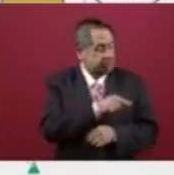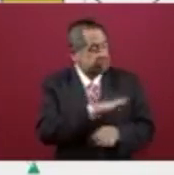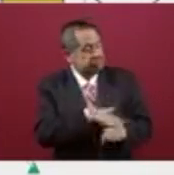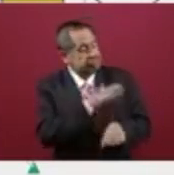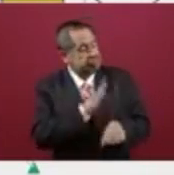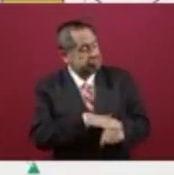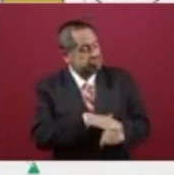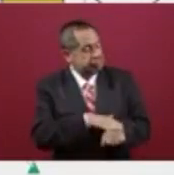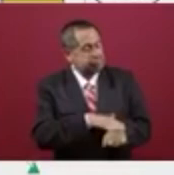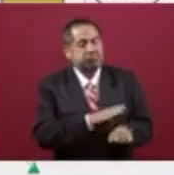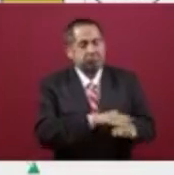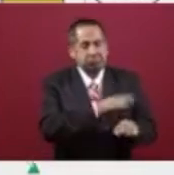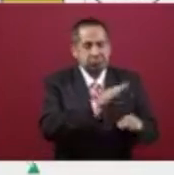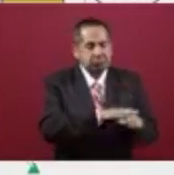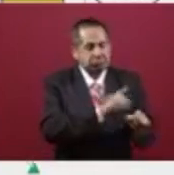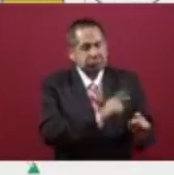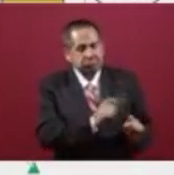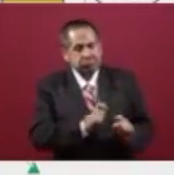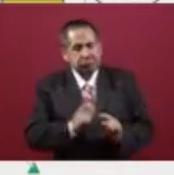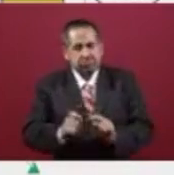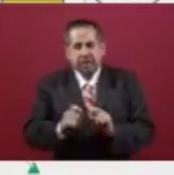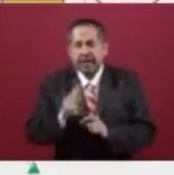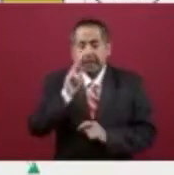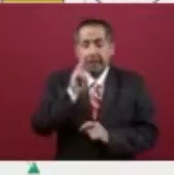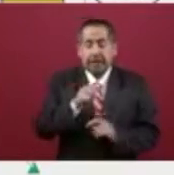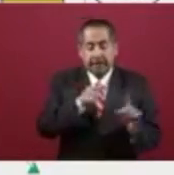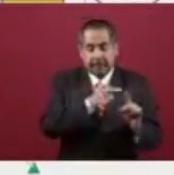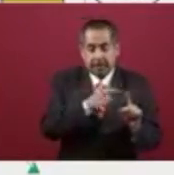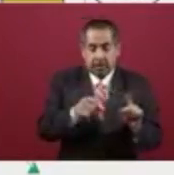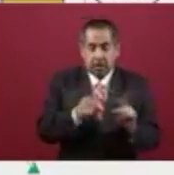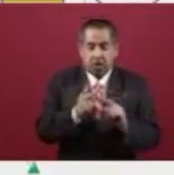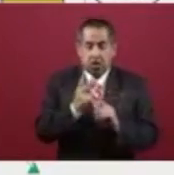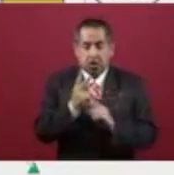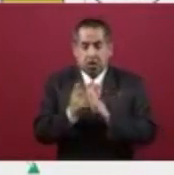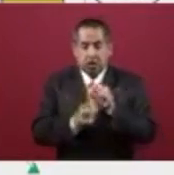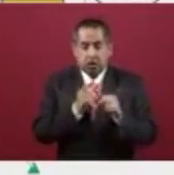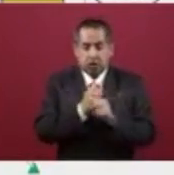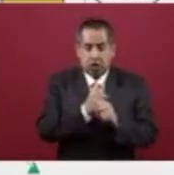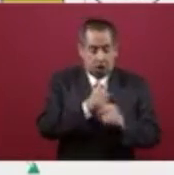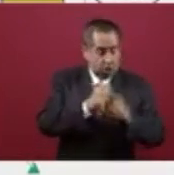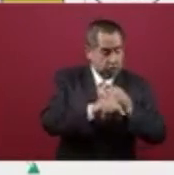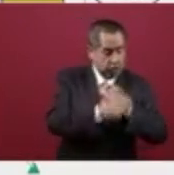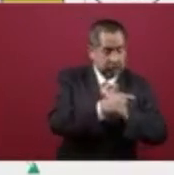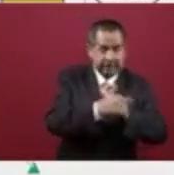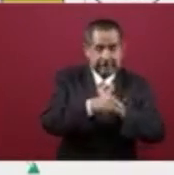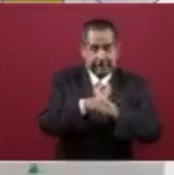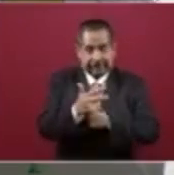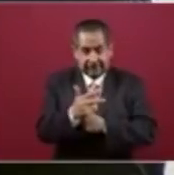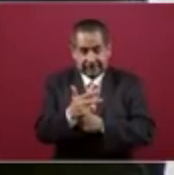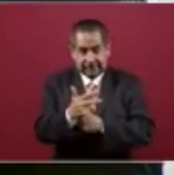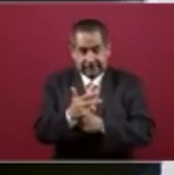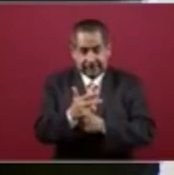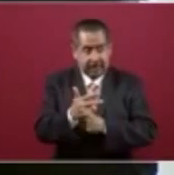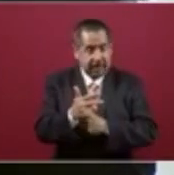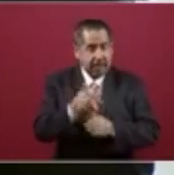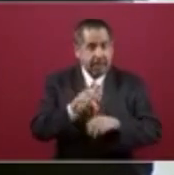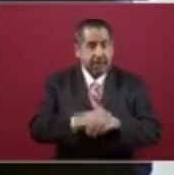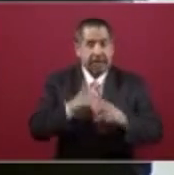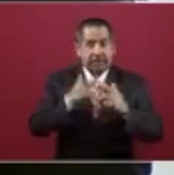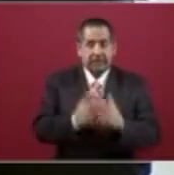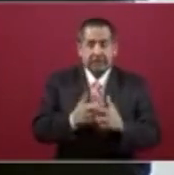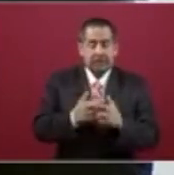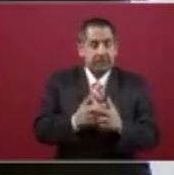y podemos observar que en los dos años, 12 y 13, donde hubo mayor número de